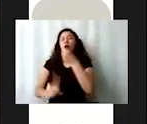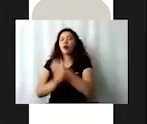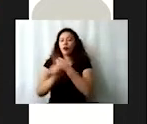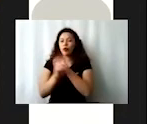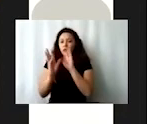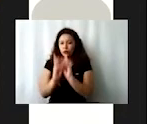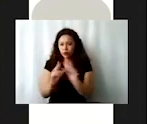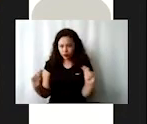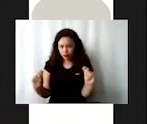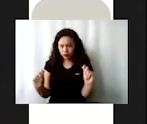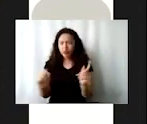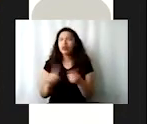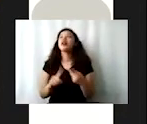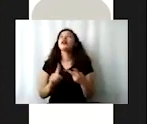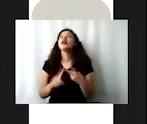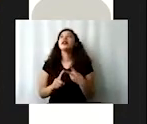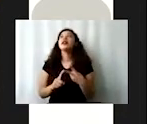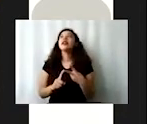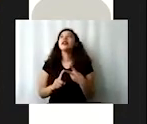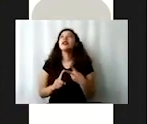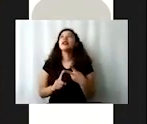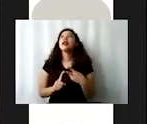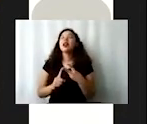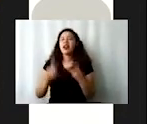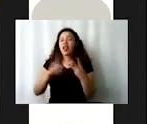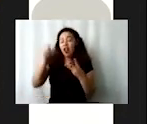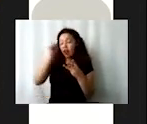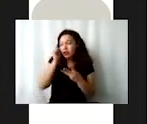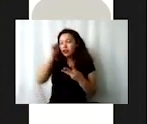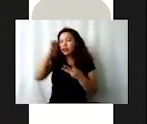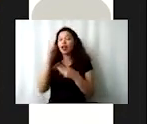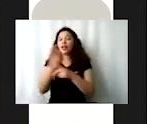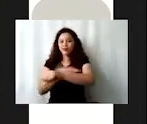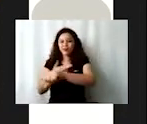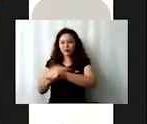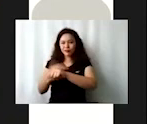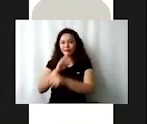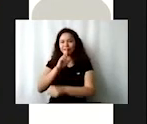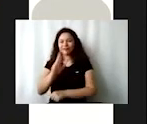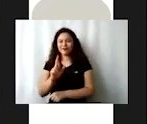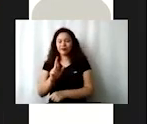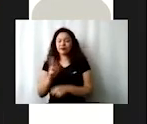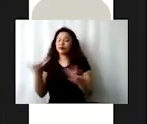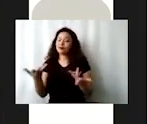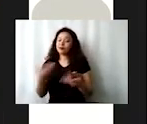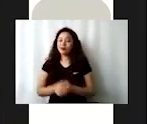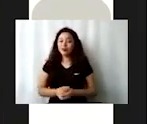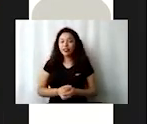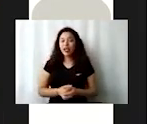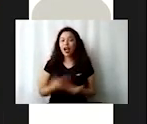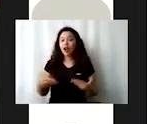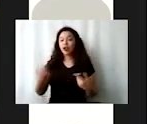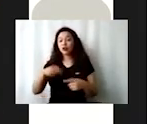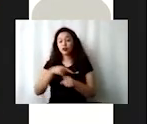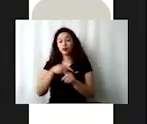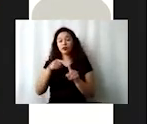para dar de manera creativa una solución, etcétera. Pero en este caso nos vamos a enfocar